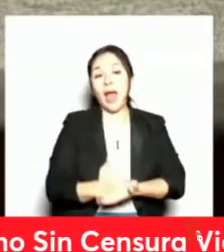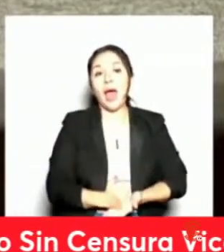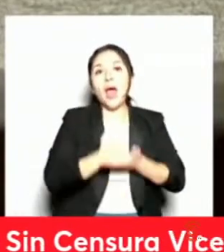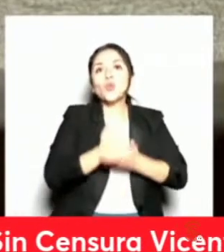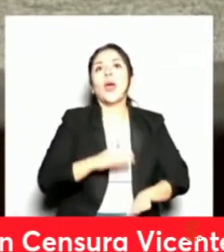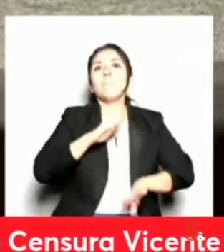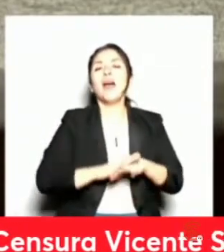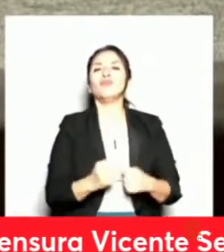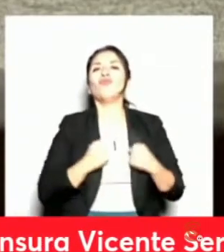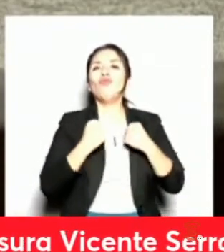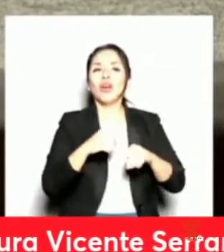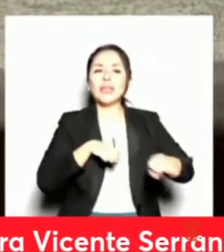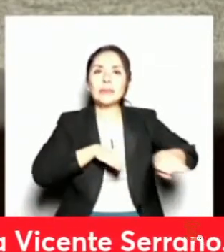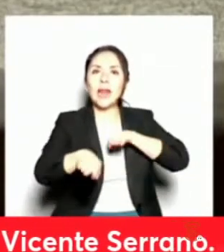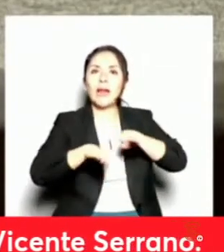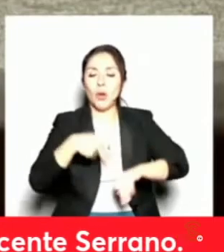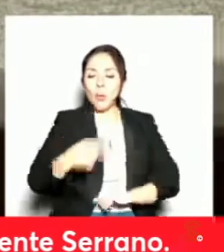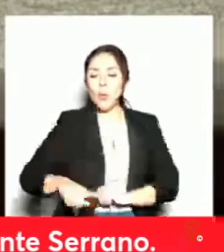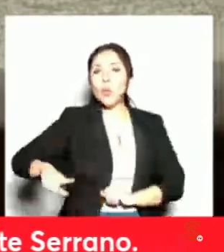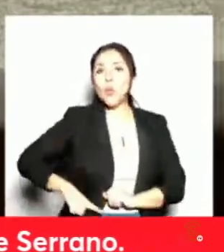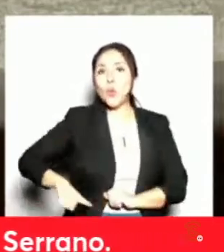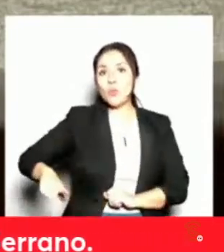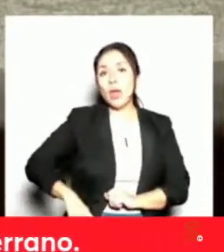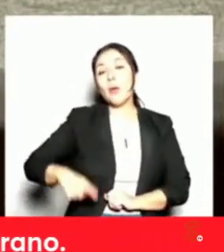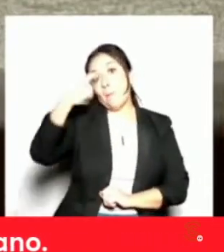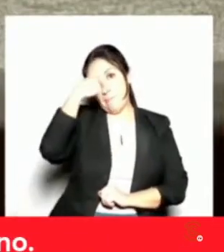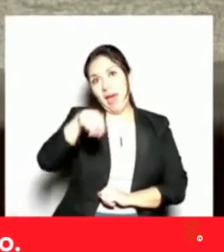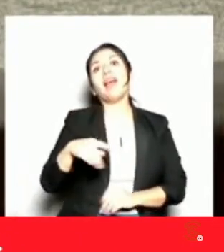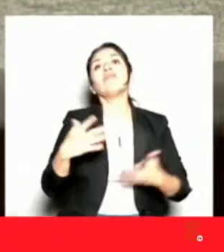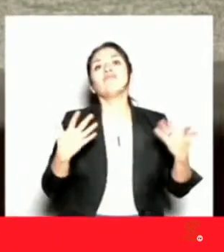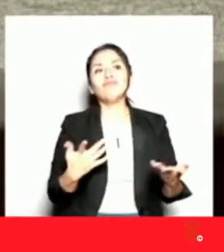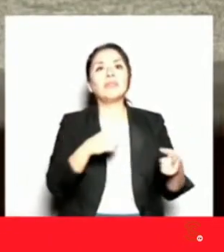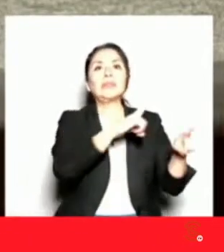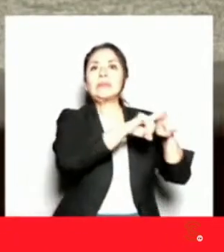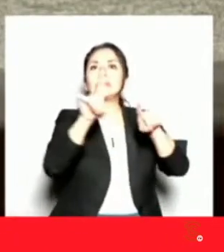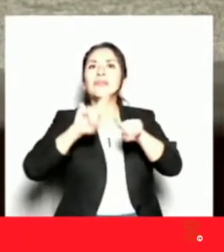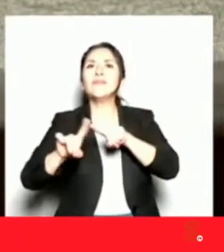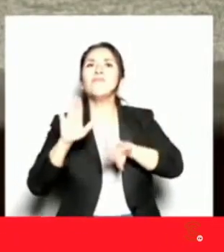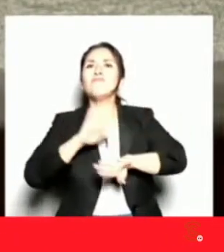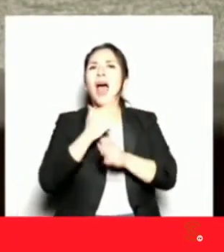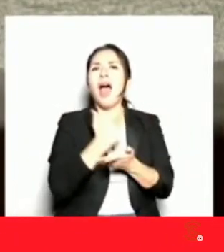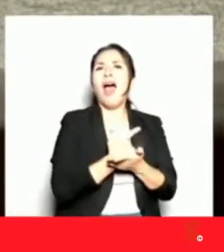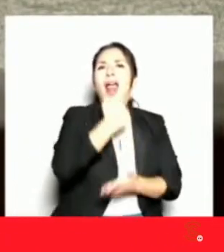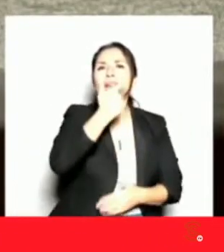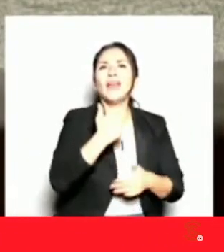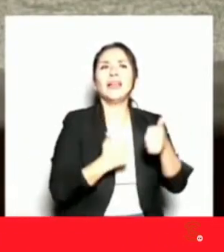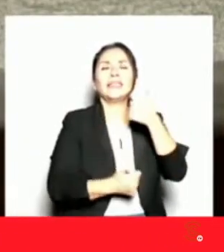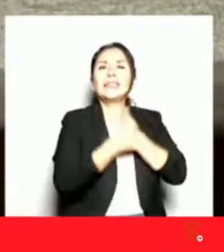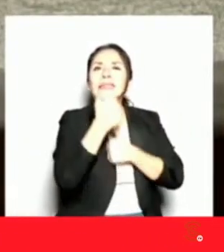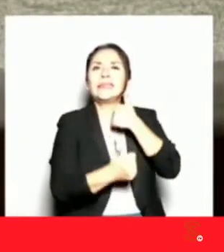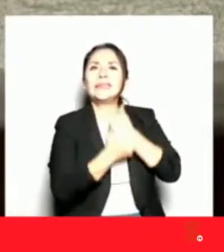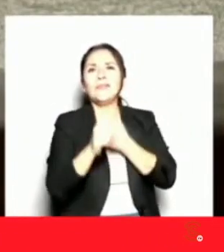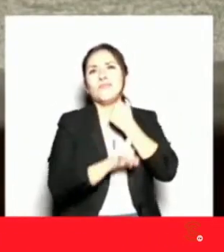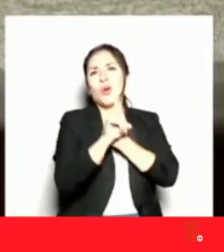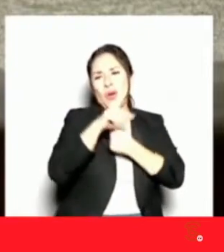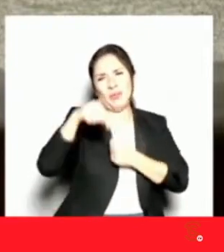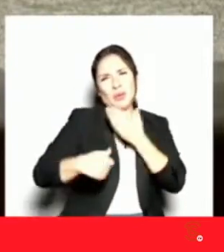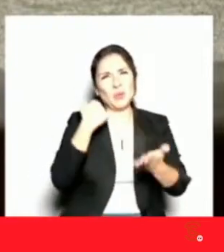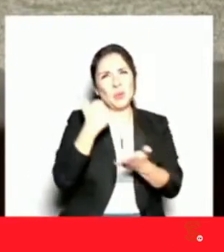fortalecerán la acción del gobierno para resolver los grandes desafíos que enfrenta esta